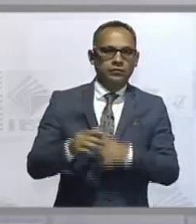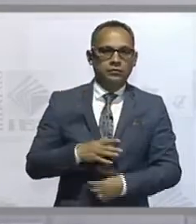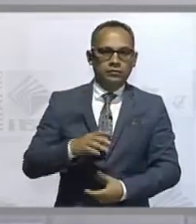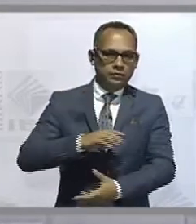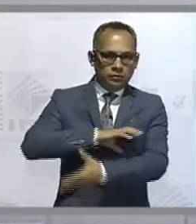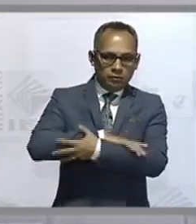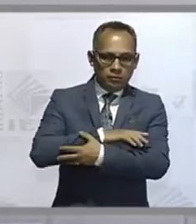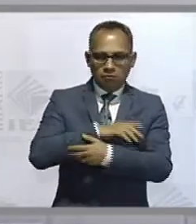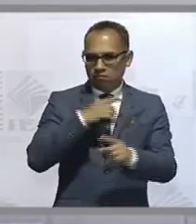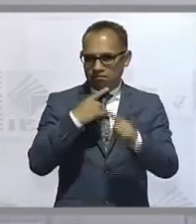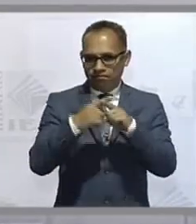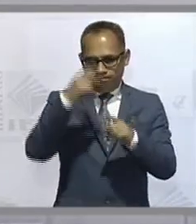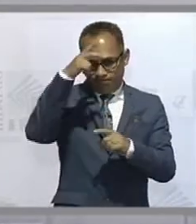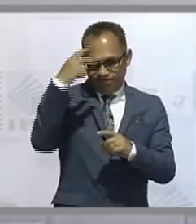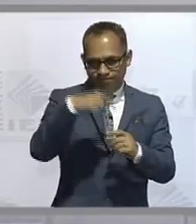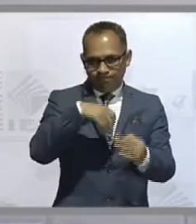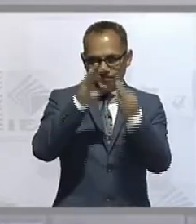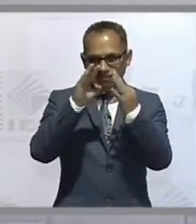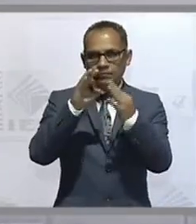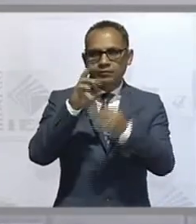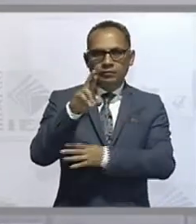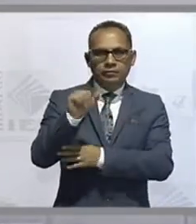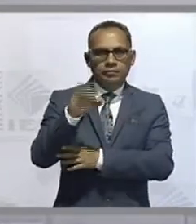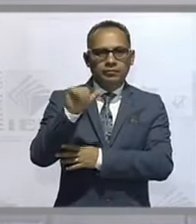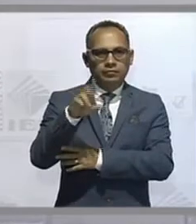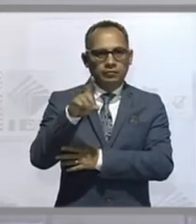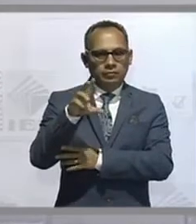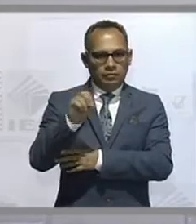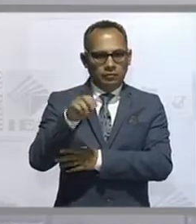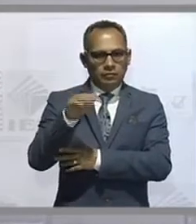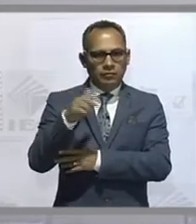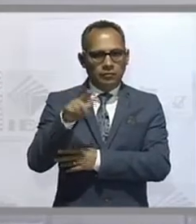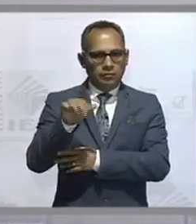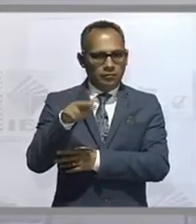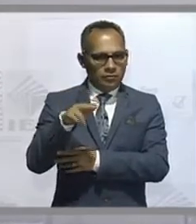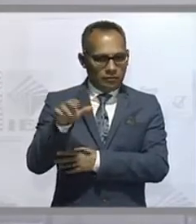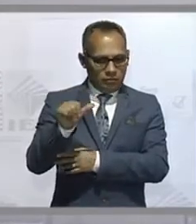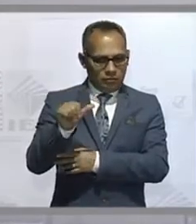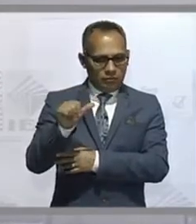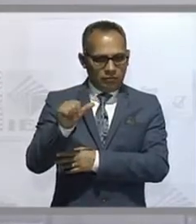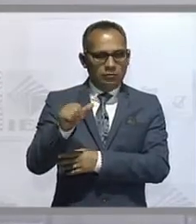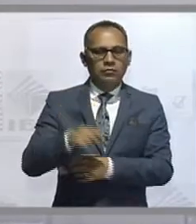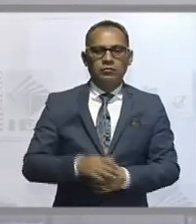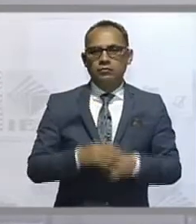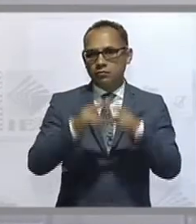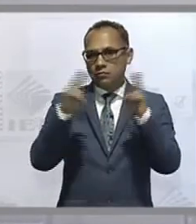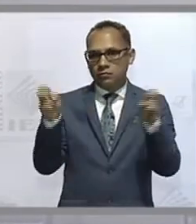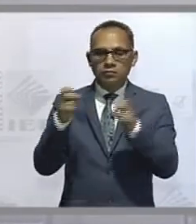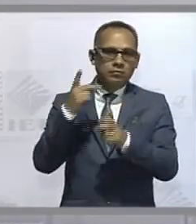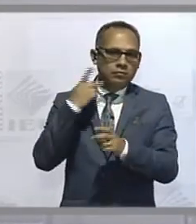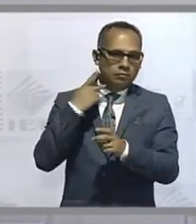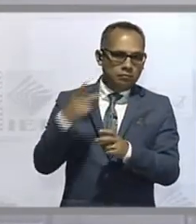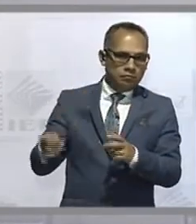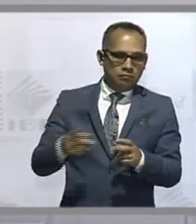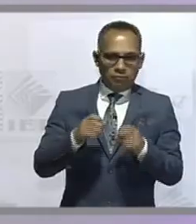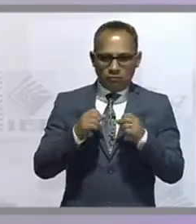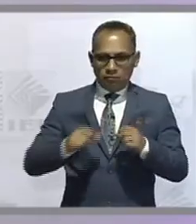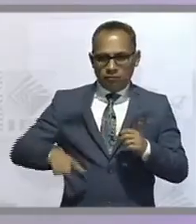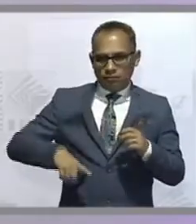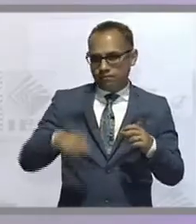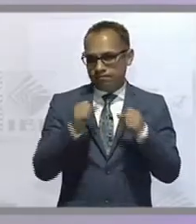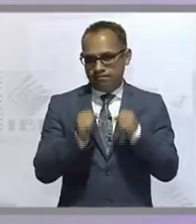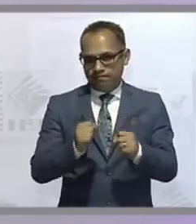por hidalgo al frente ricardo magaña morales para desarrollar el tema política gobierno seguridad y justicia adelante calidad